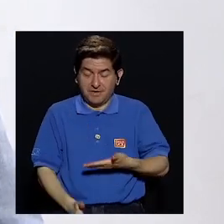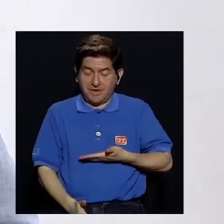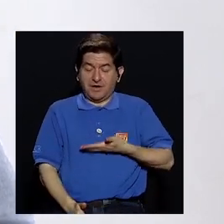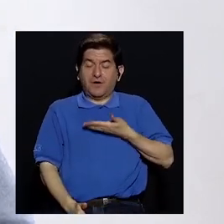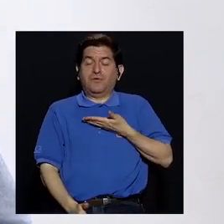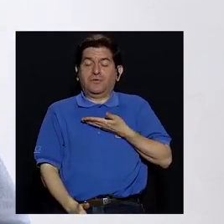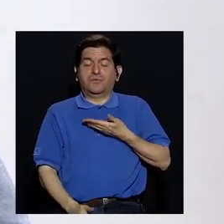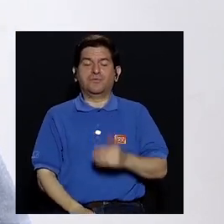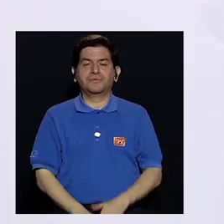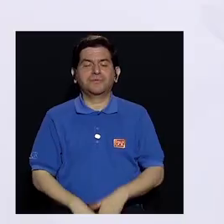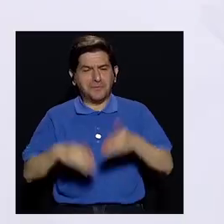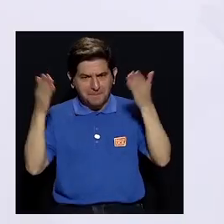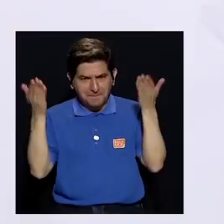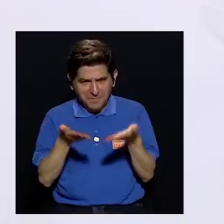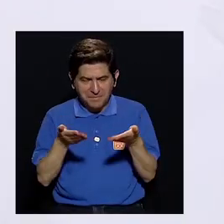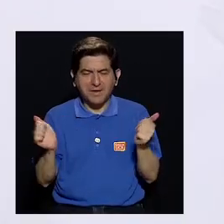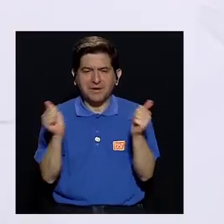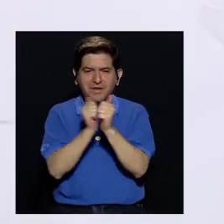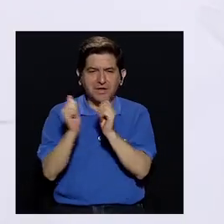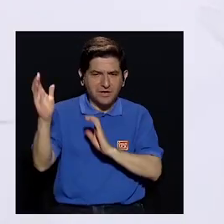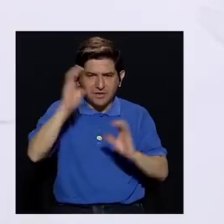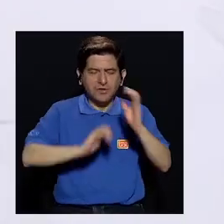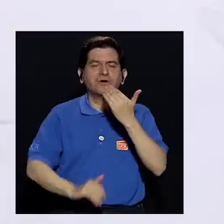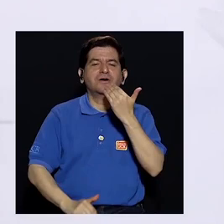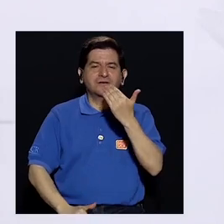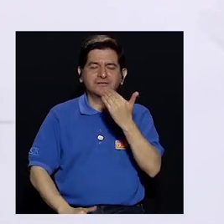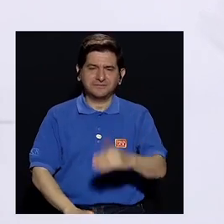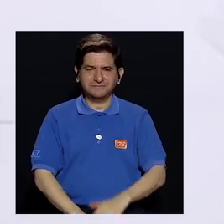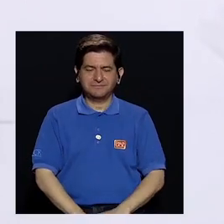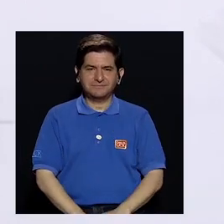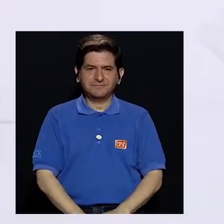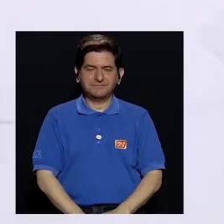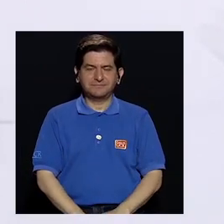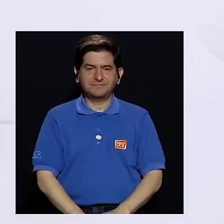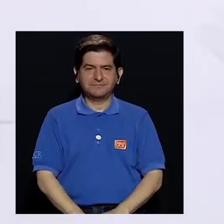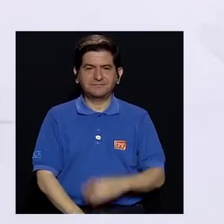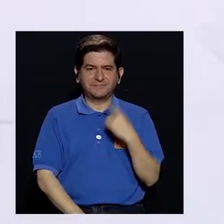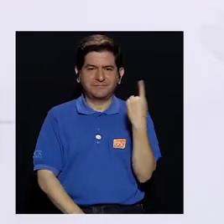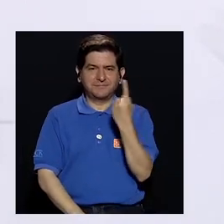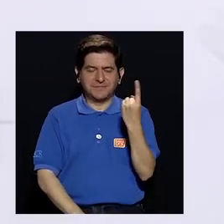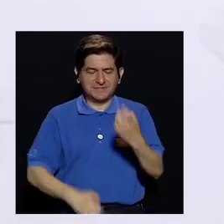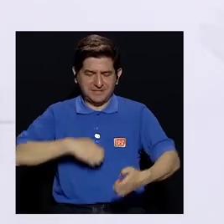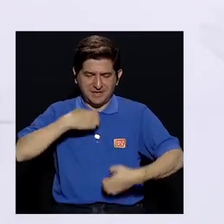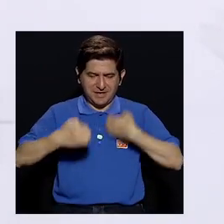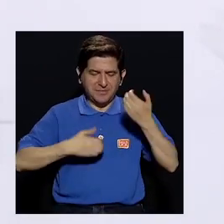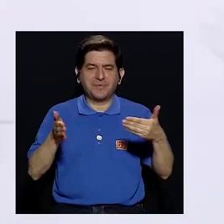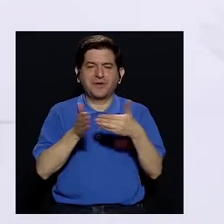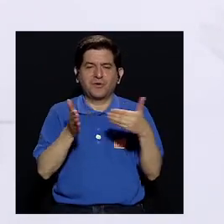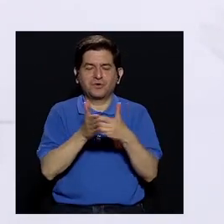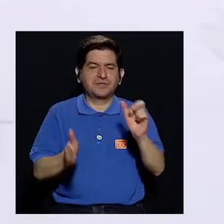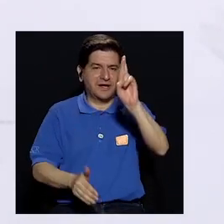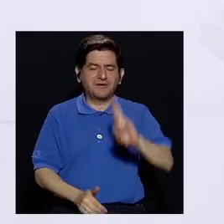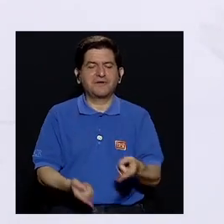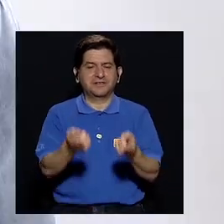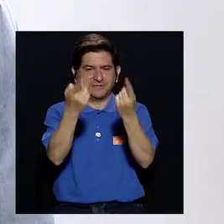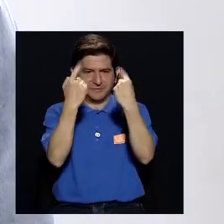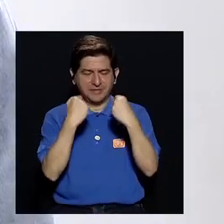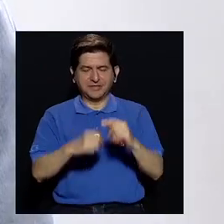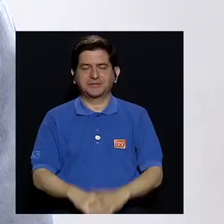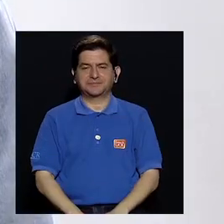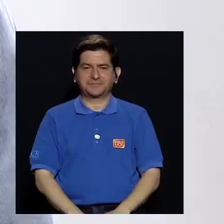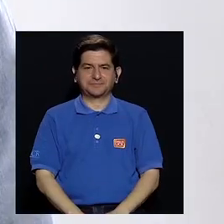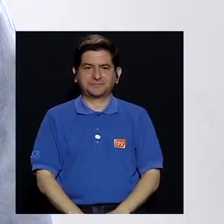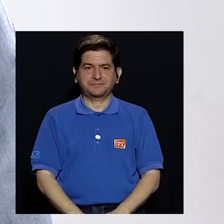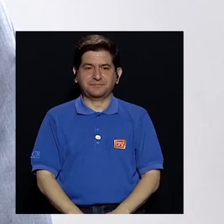enorgullece mucho con jorge bienvenido a conciencia muchísimas gracias es siempre muy emocionante estar de vuelta en costa rica